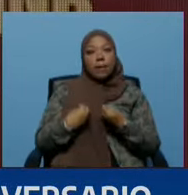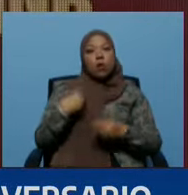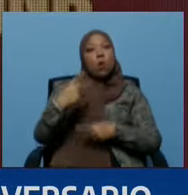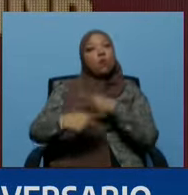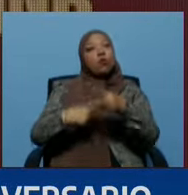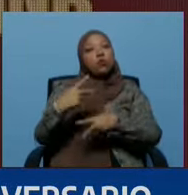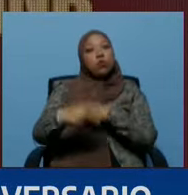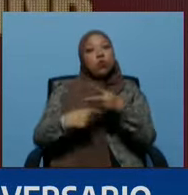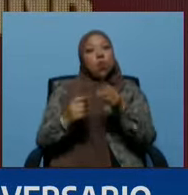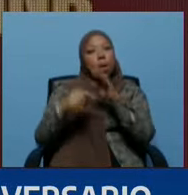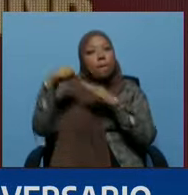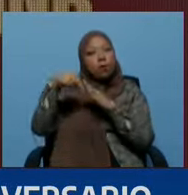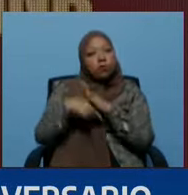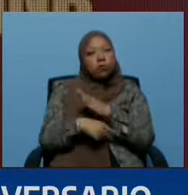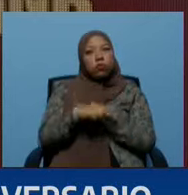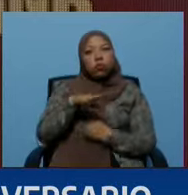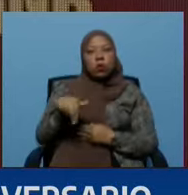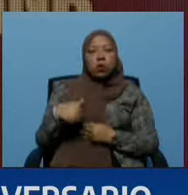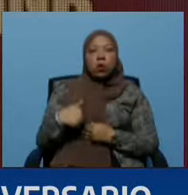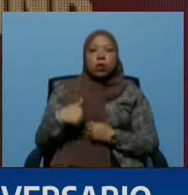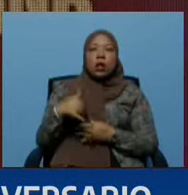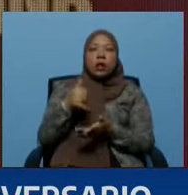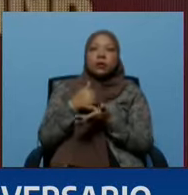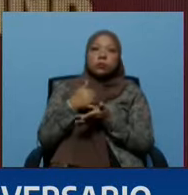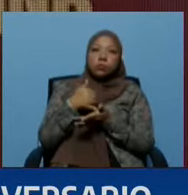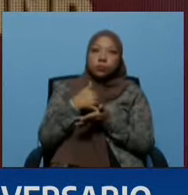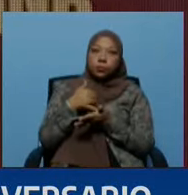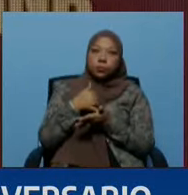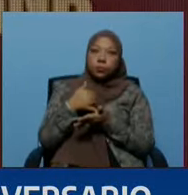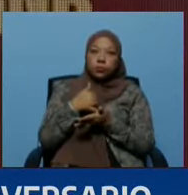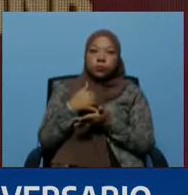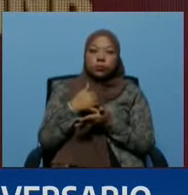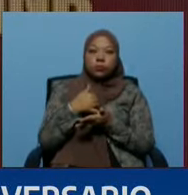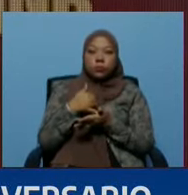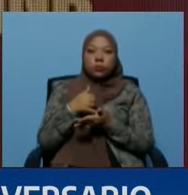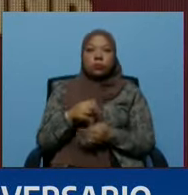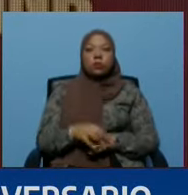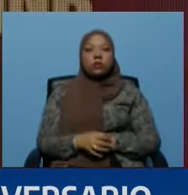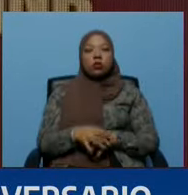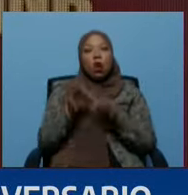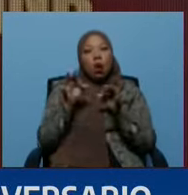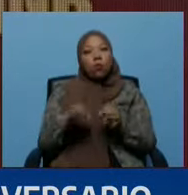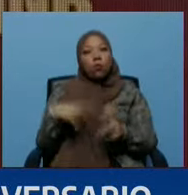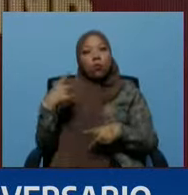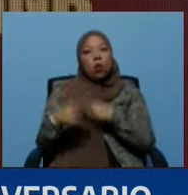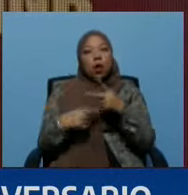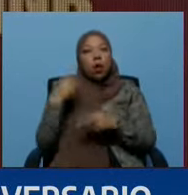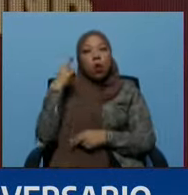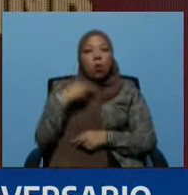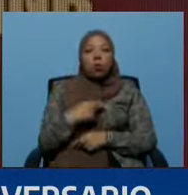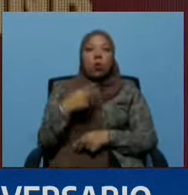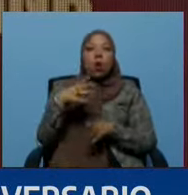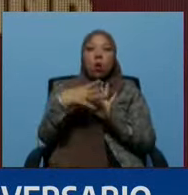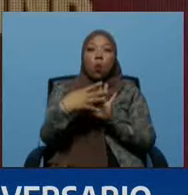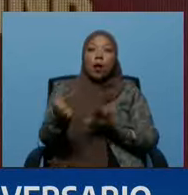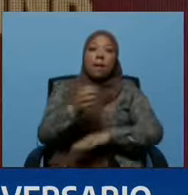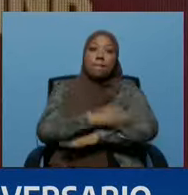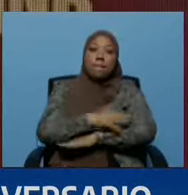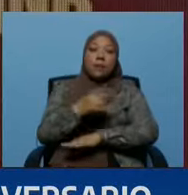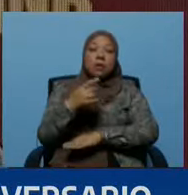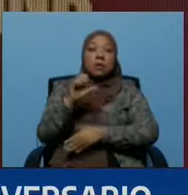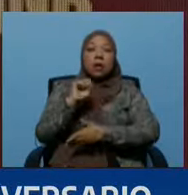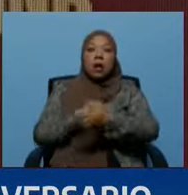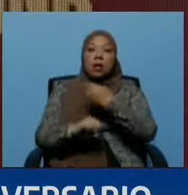proceso profundo de descolonización. La Fuerza Armada Nacional Bolivariana es un ejemplo en Sudamérica